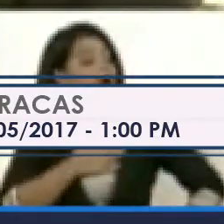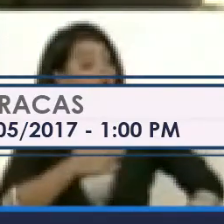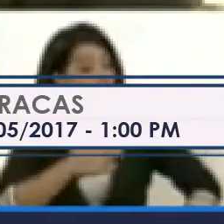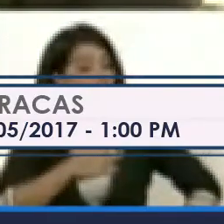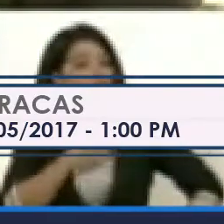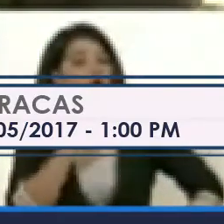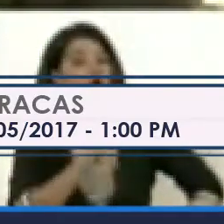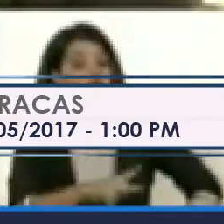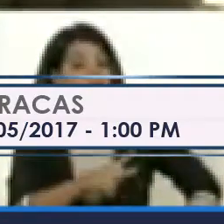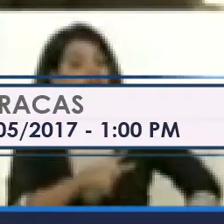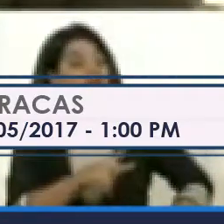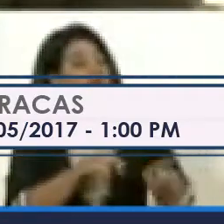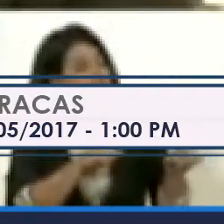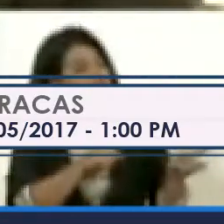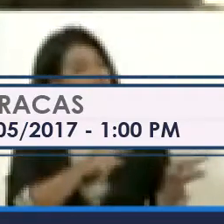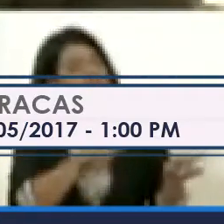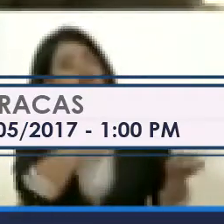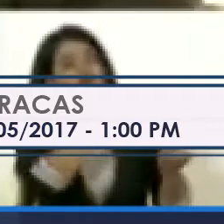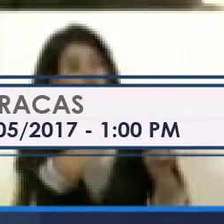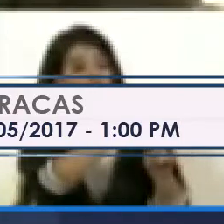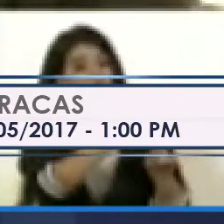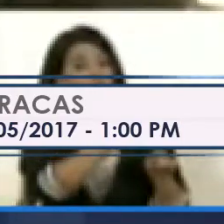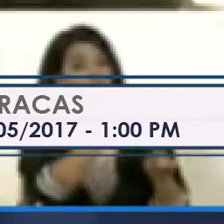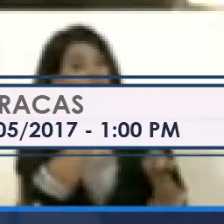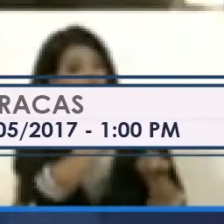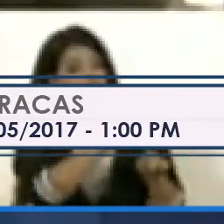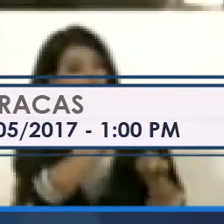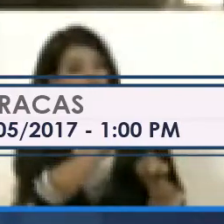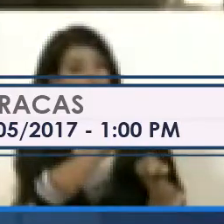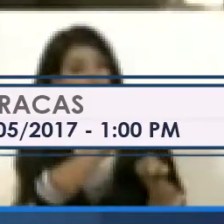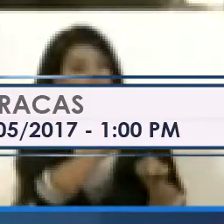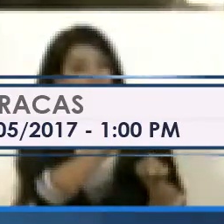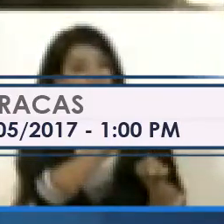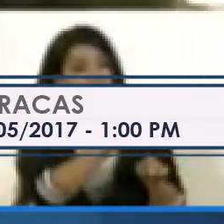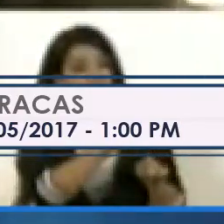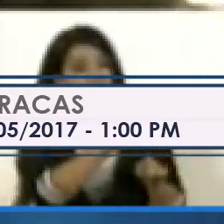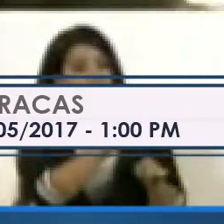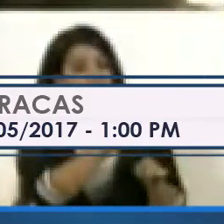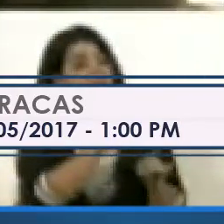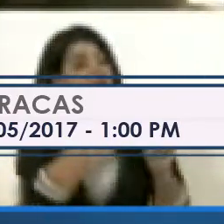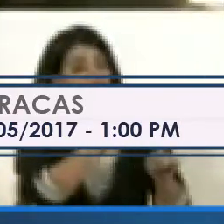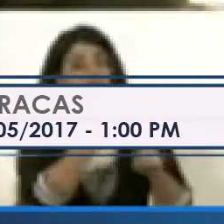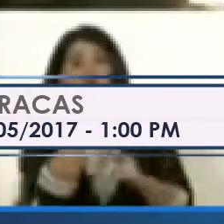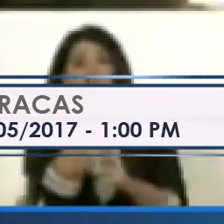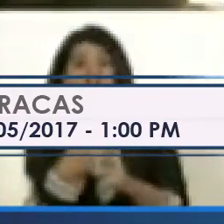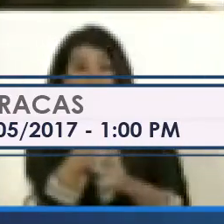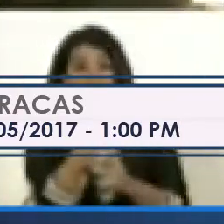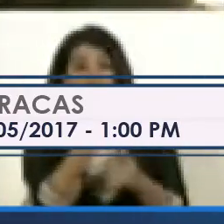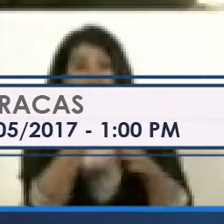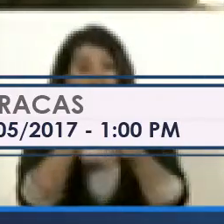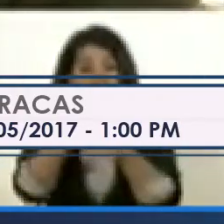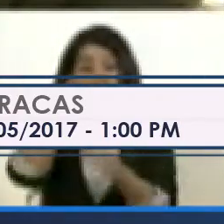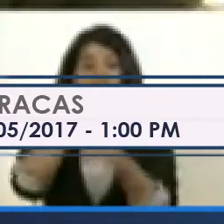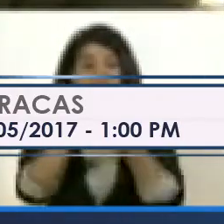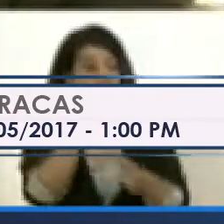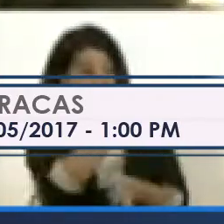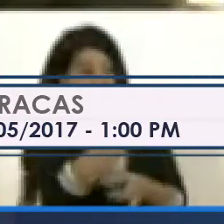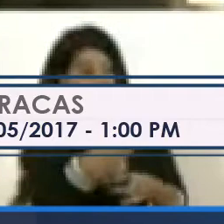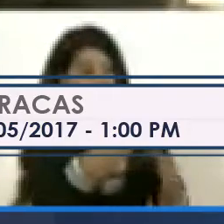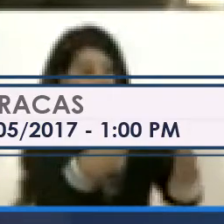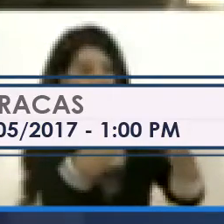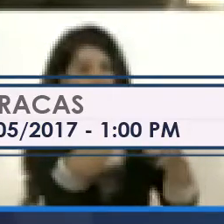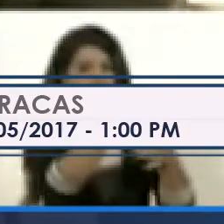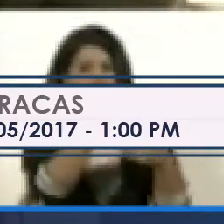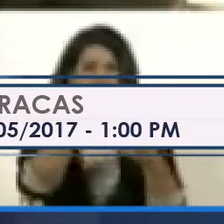si él le daba el guardia con la con la botella esa que le habían puesto en la mano que era me